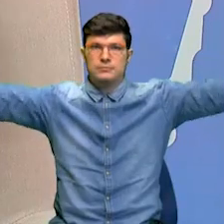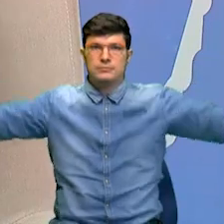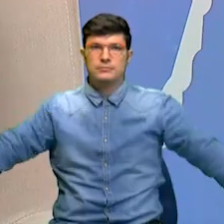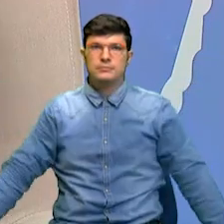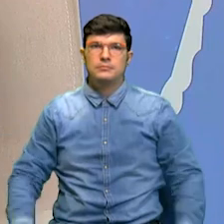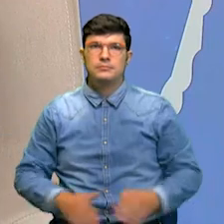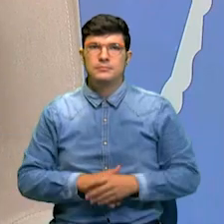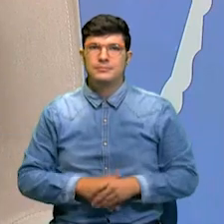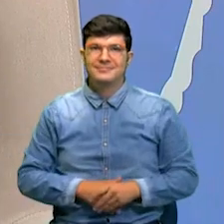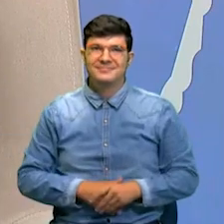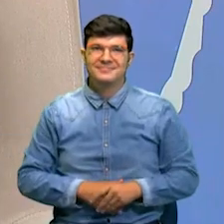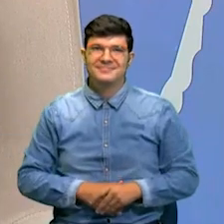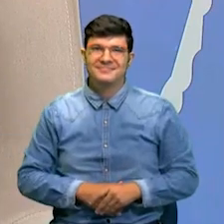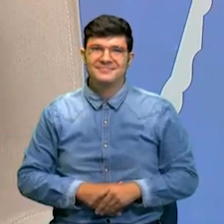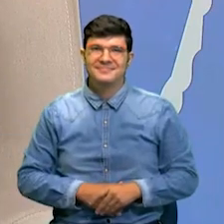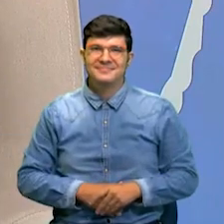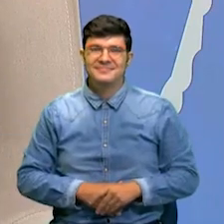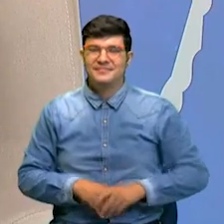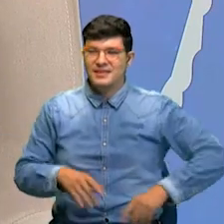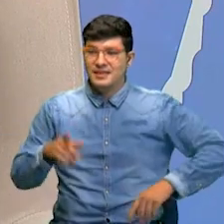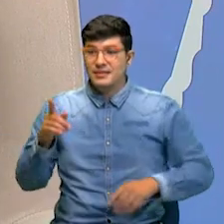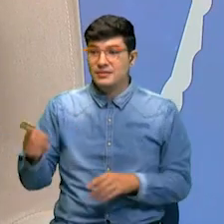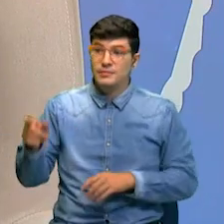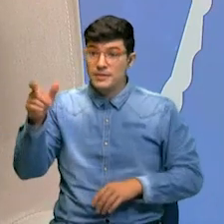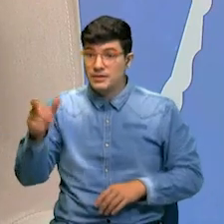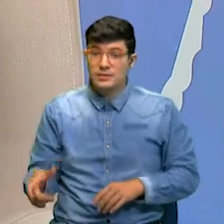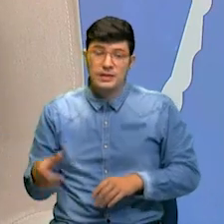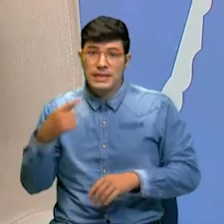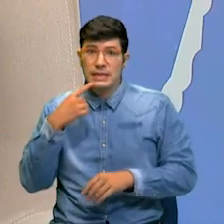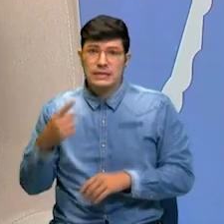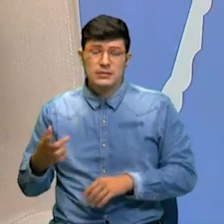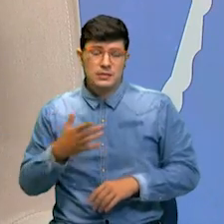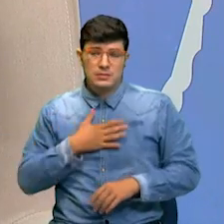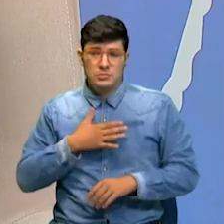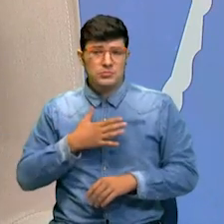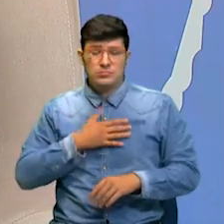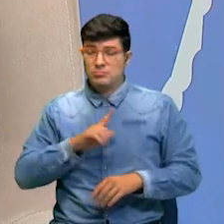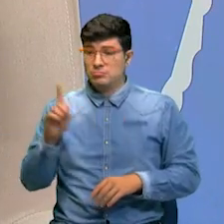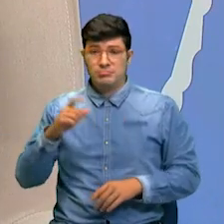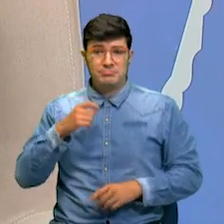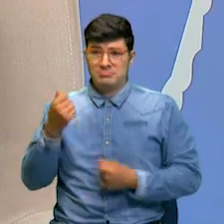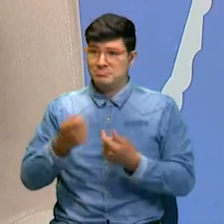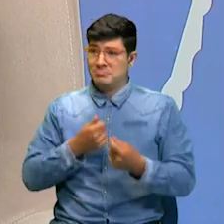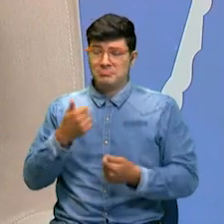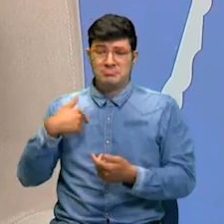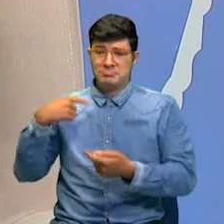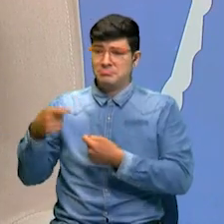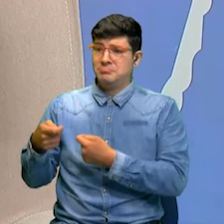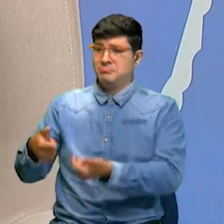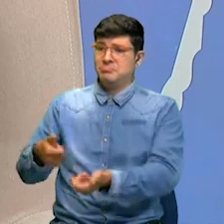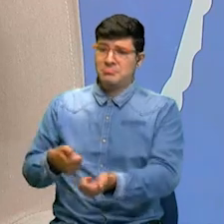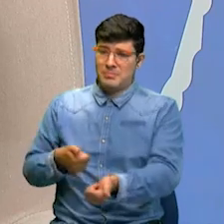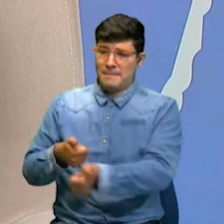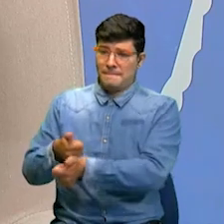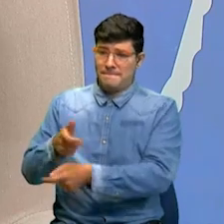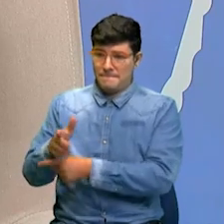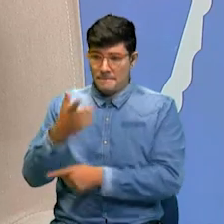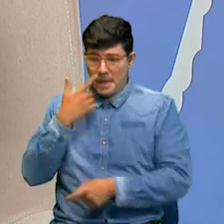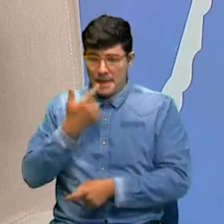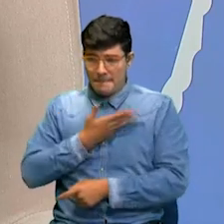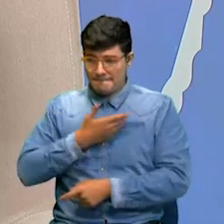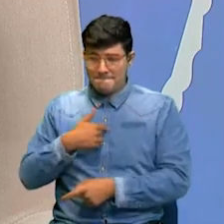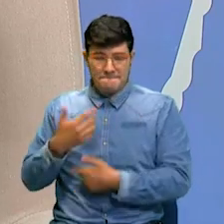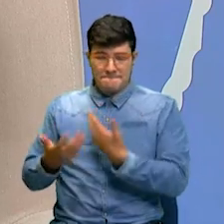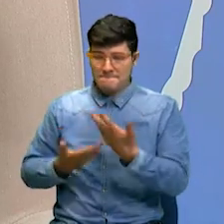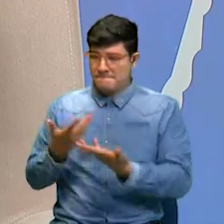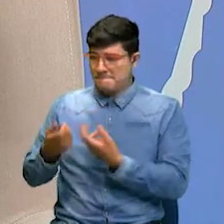ya están en un juzgado, el juzgado oficial, para que digan en qué porcentaje está él dentro de esa empresa y